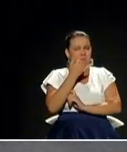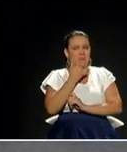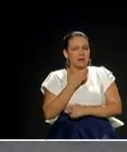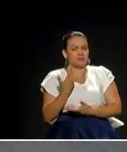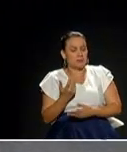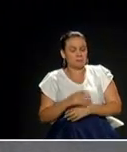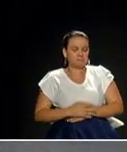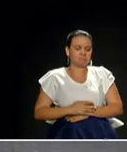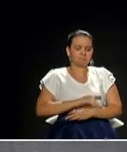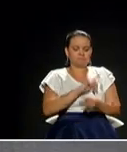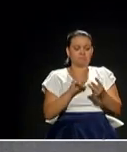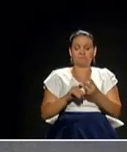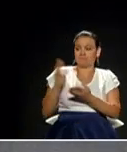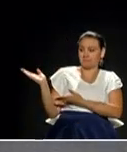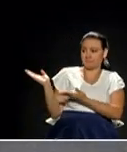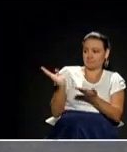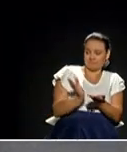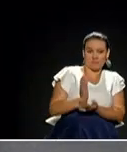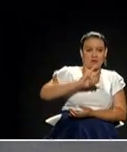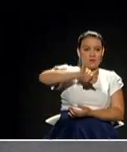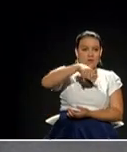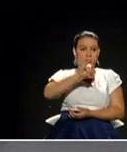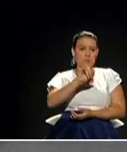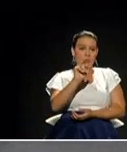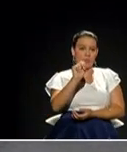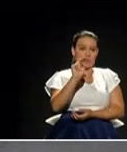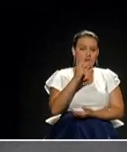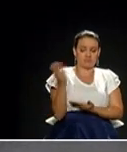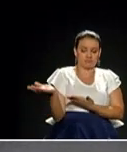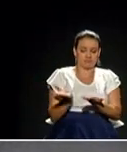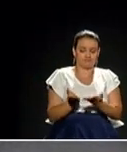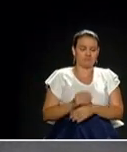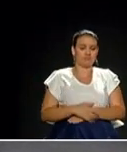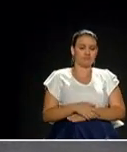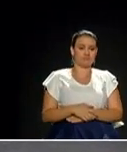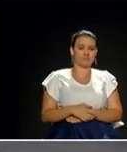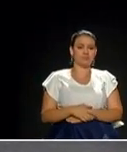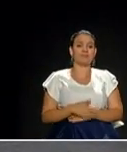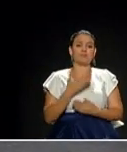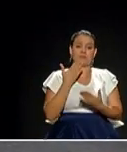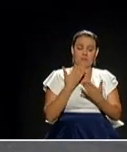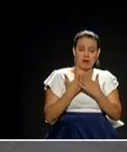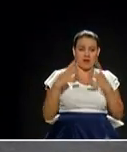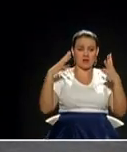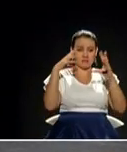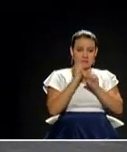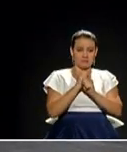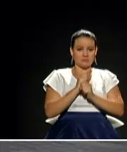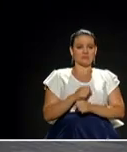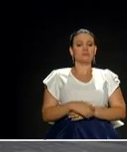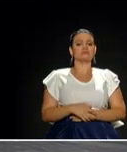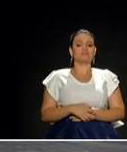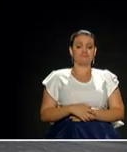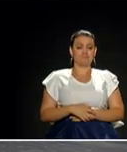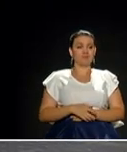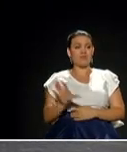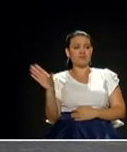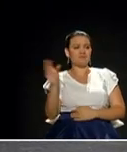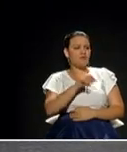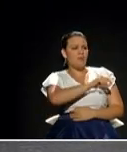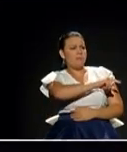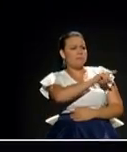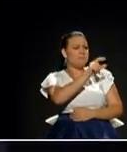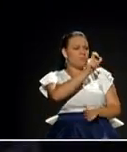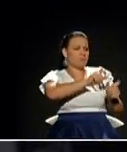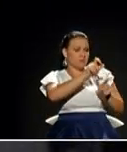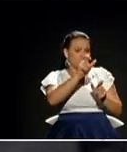juan carlos vélez uribe del movimiento medellín avanza adelante bueno muy buenas noches a todos los televidentes